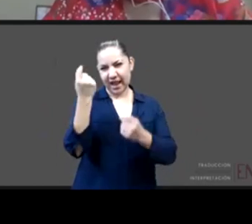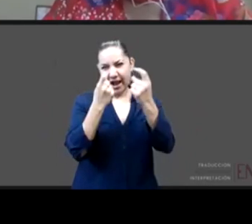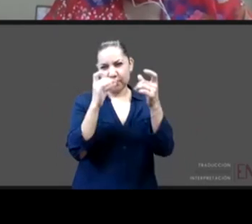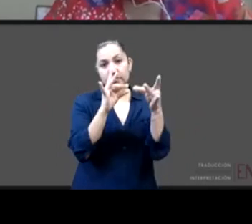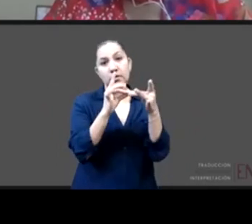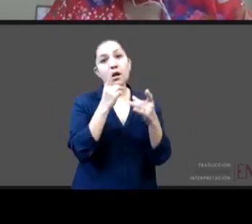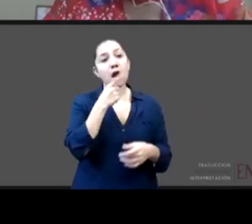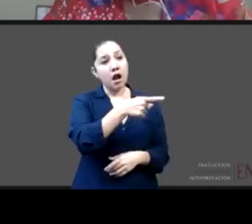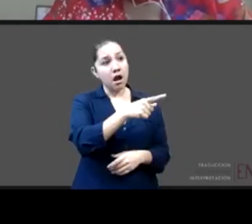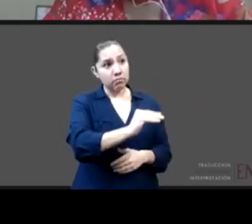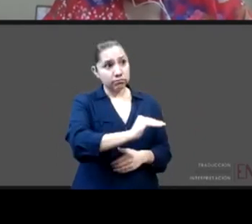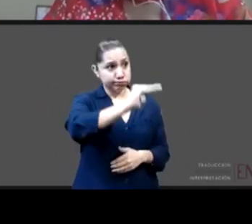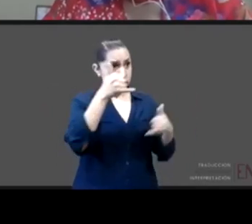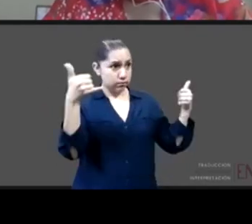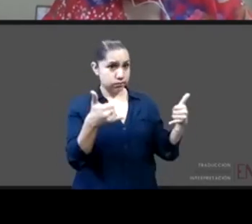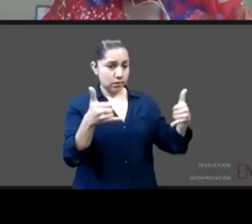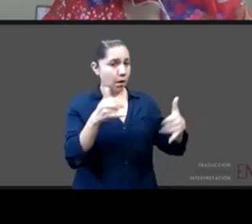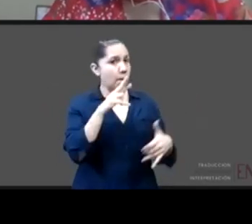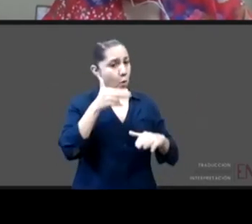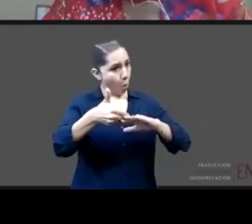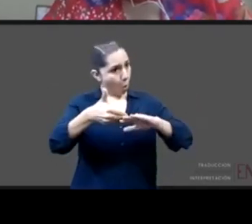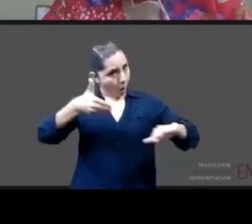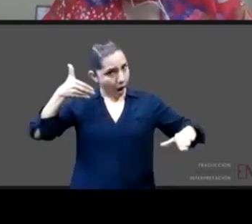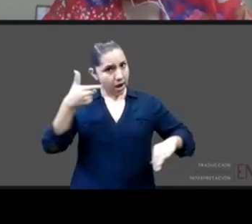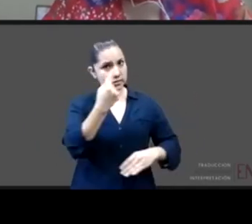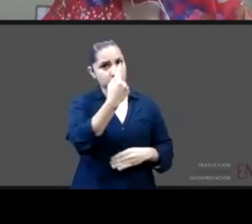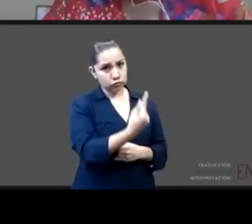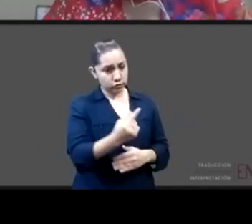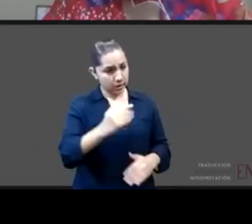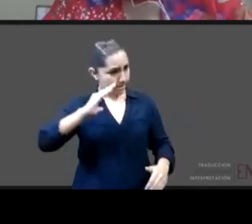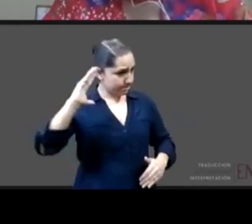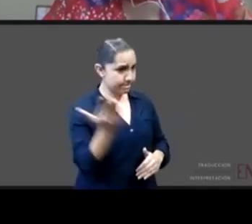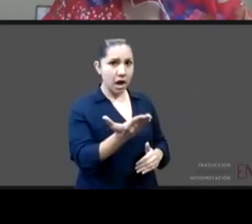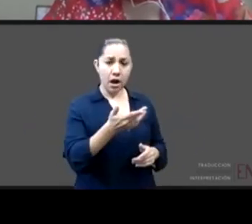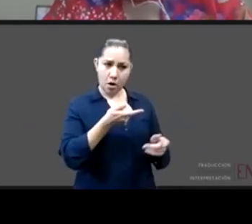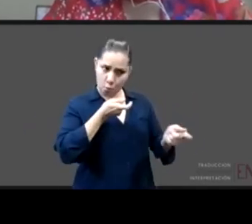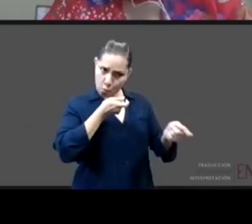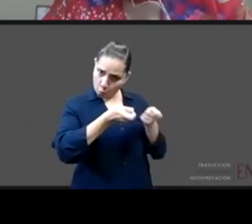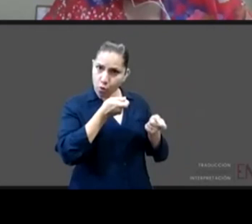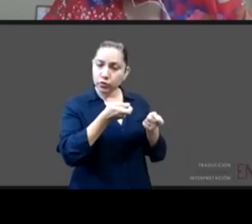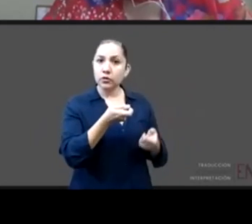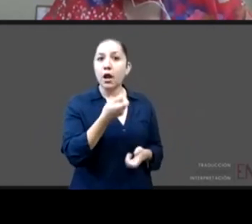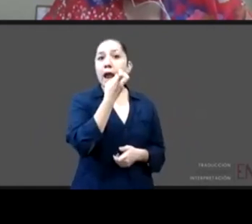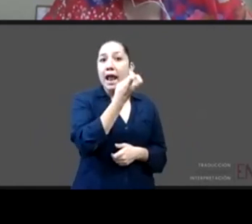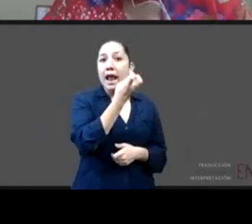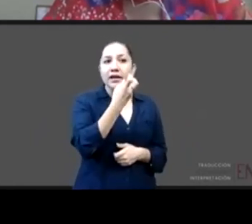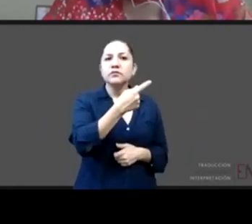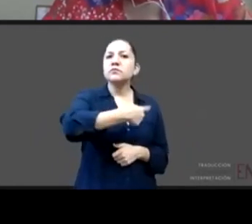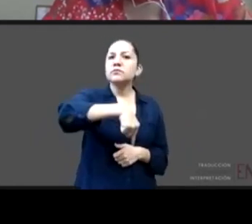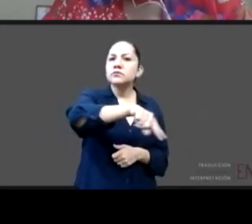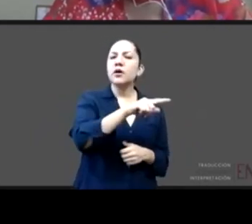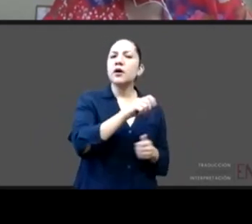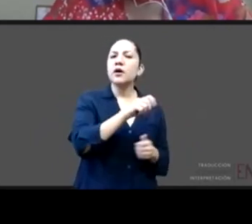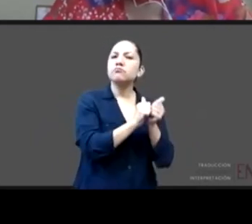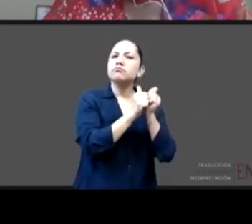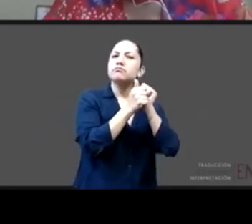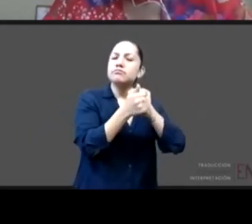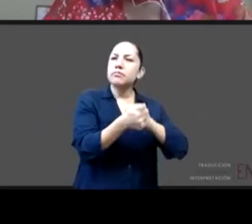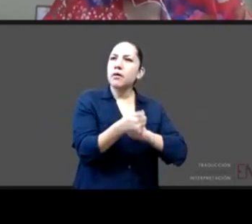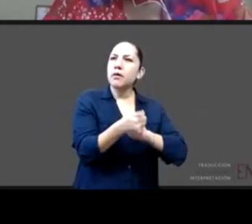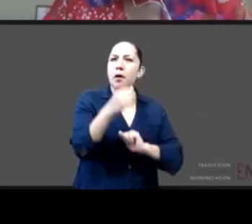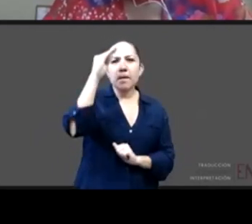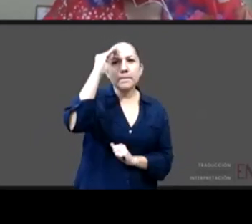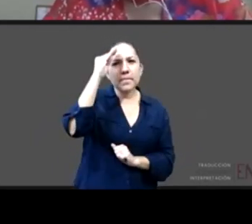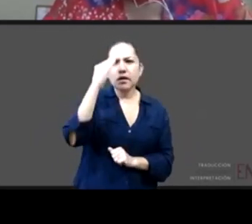que son mecanismos para asumir que las violencias, las distintas formas de violencia son